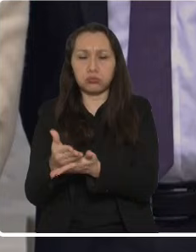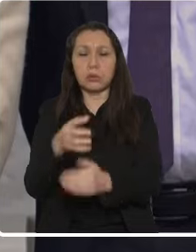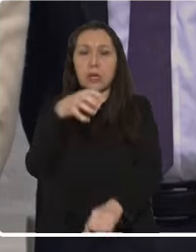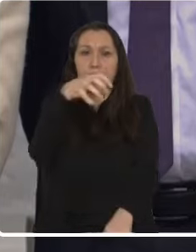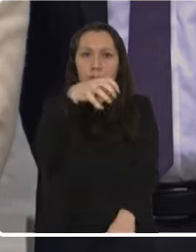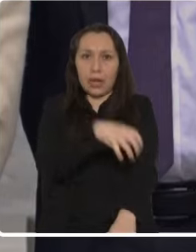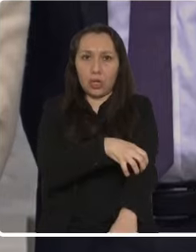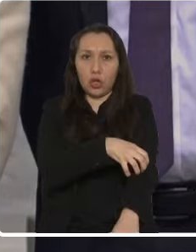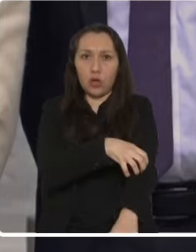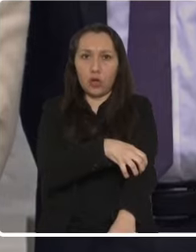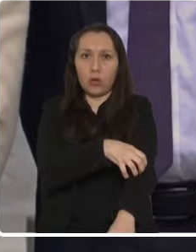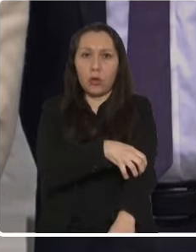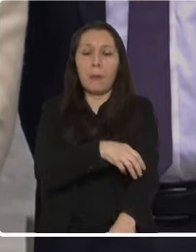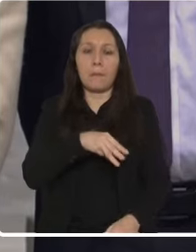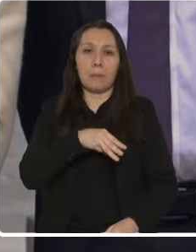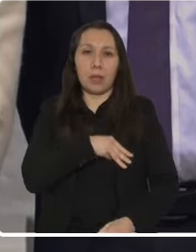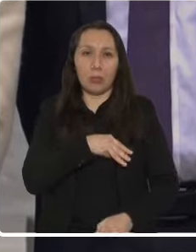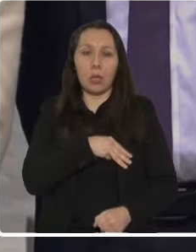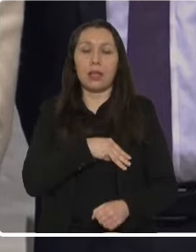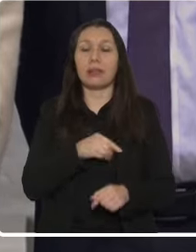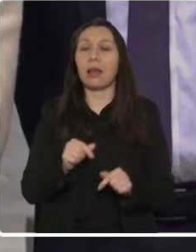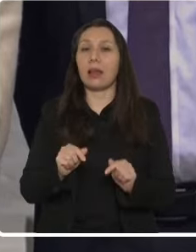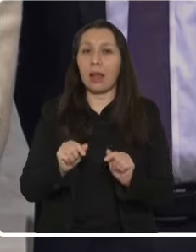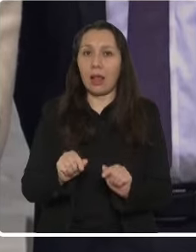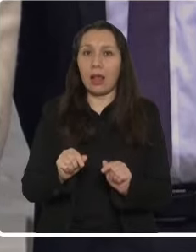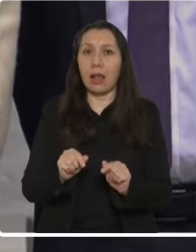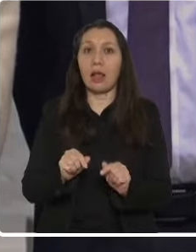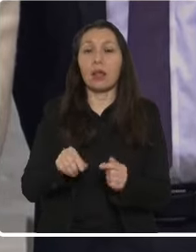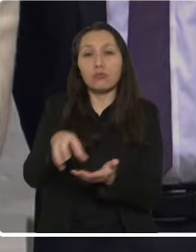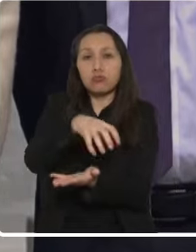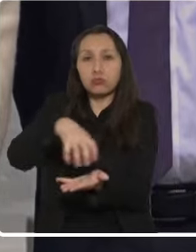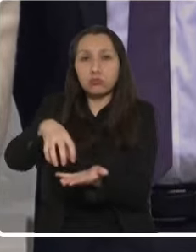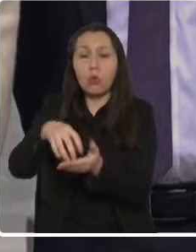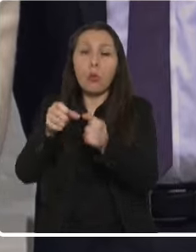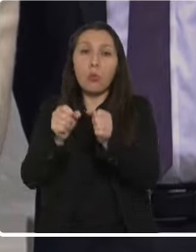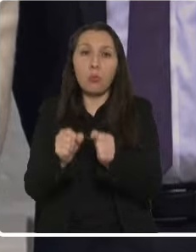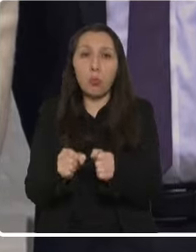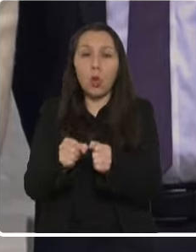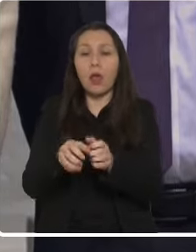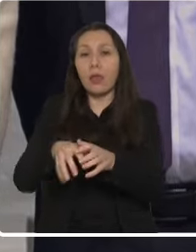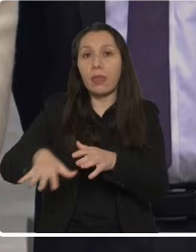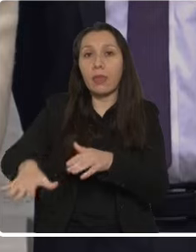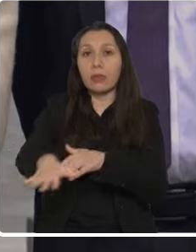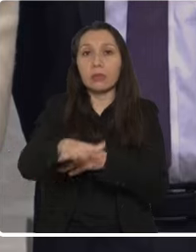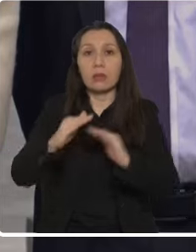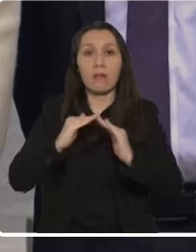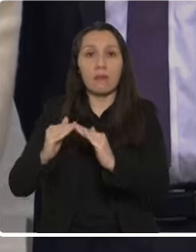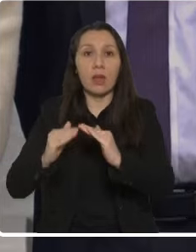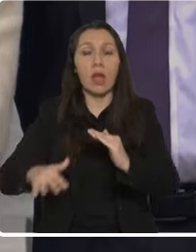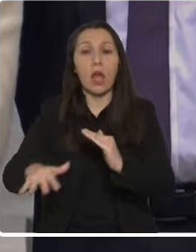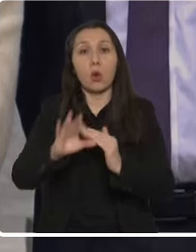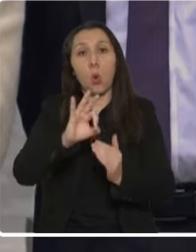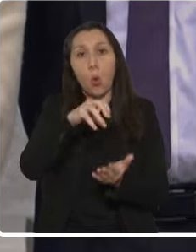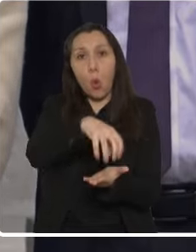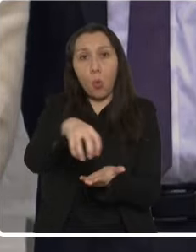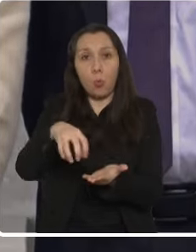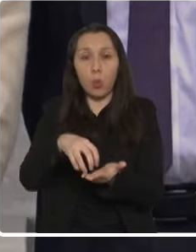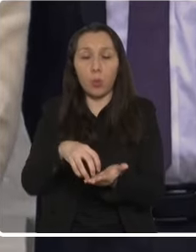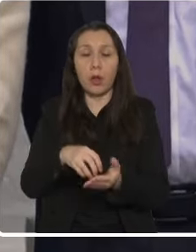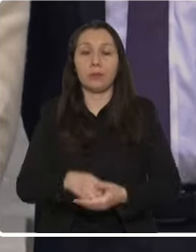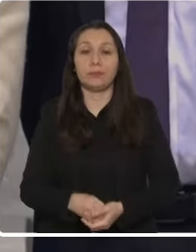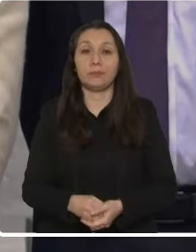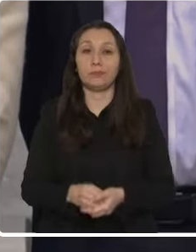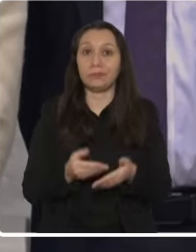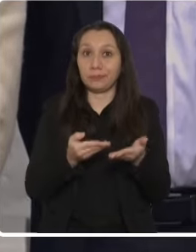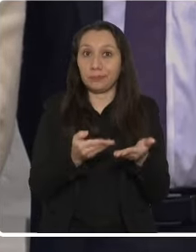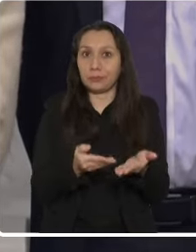regional de la región metropolitana y a nivel local, como puede ser un sector, un barrio o una comuna.